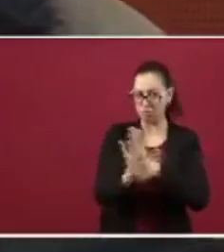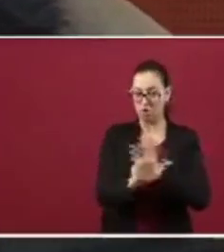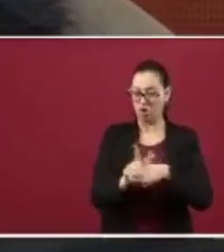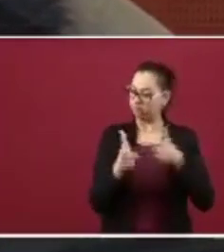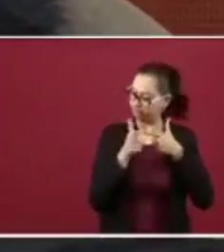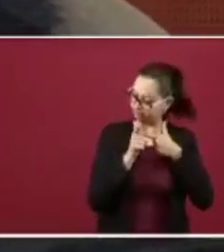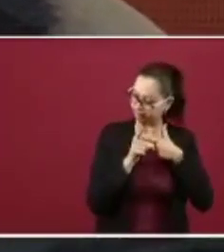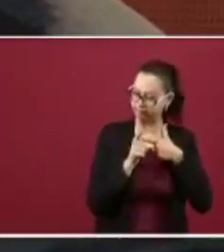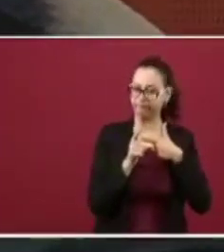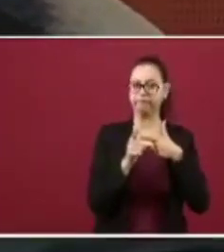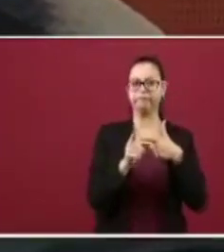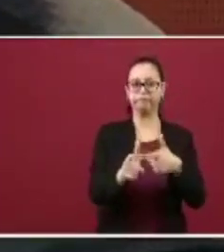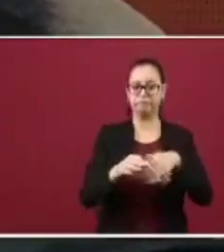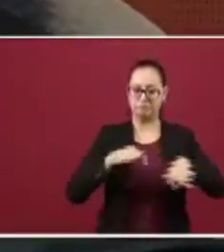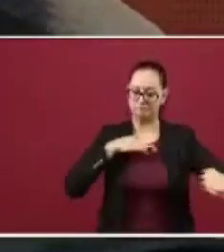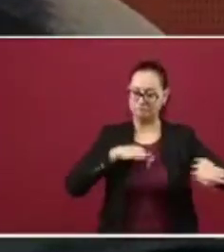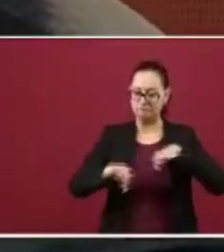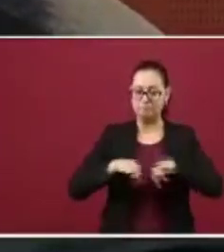permanentes.